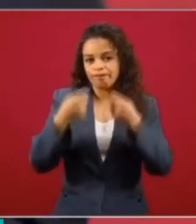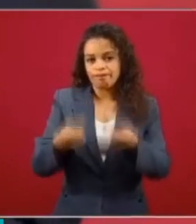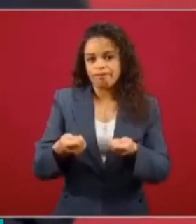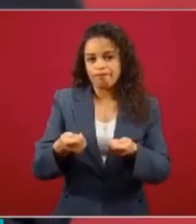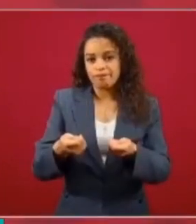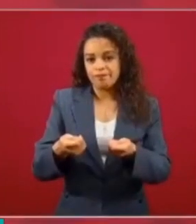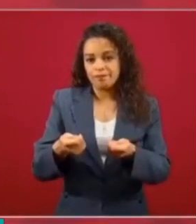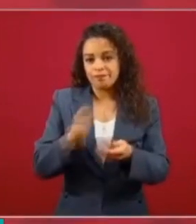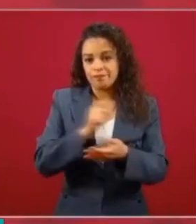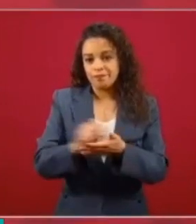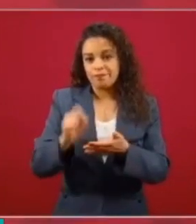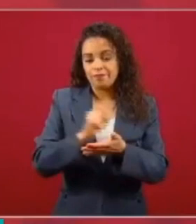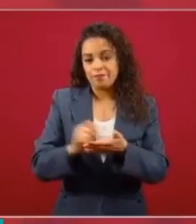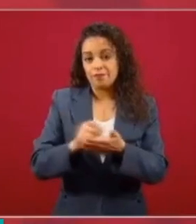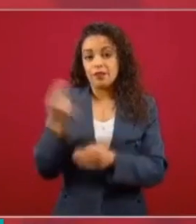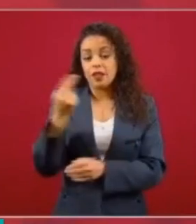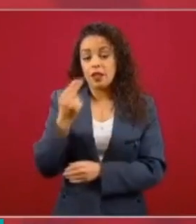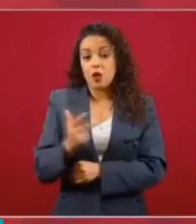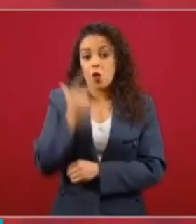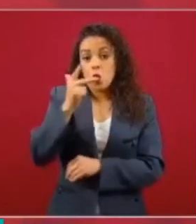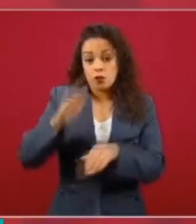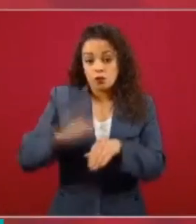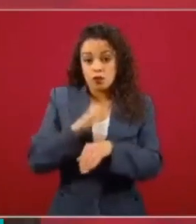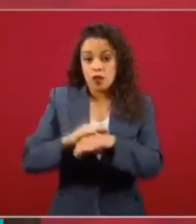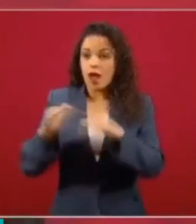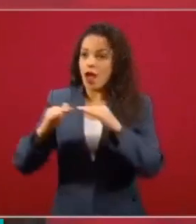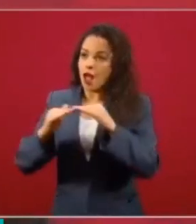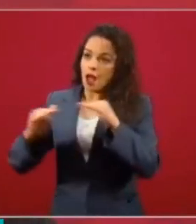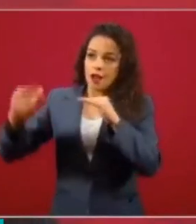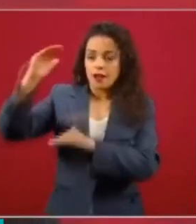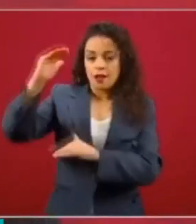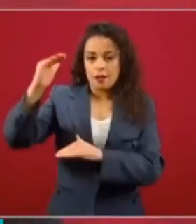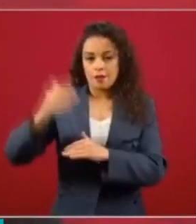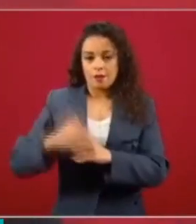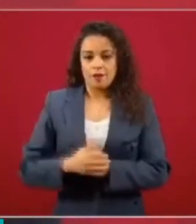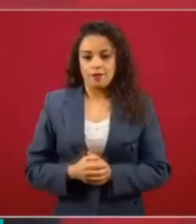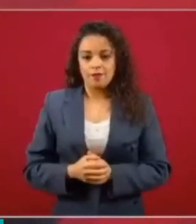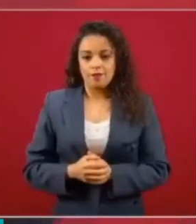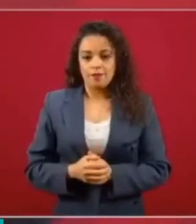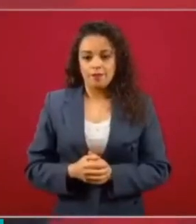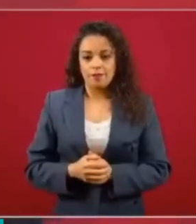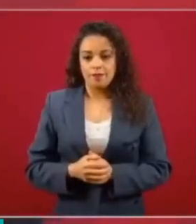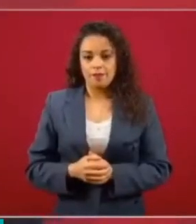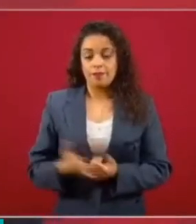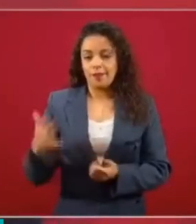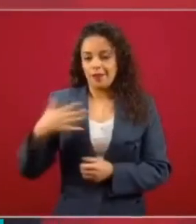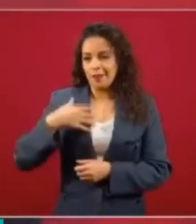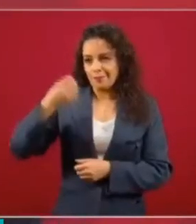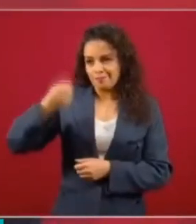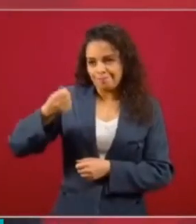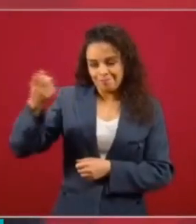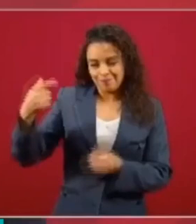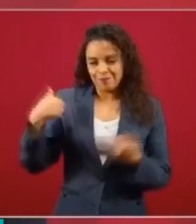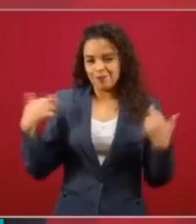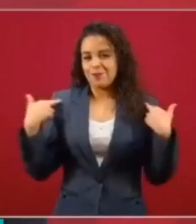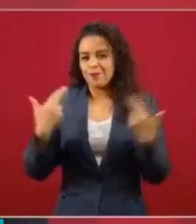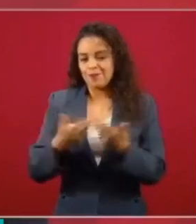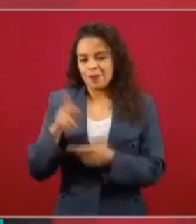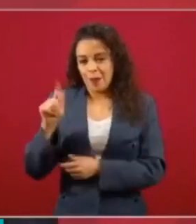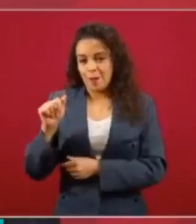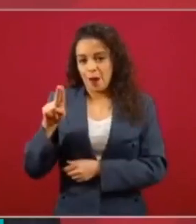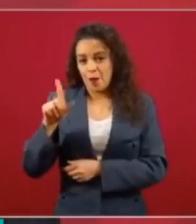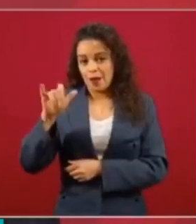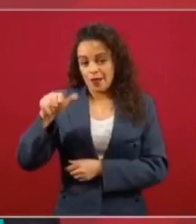no es arriba de 8. Entonces con Paulina, mi maestra, le mando un saludo y también